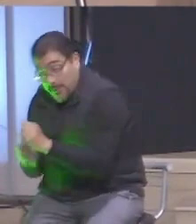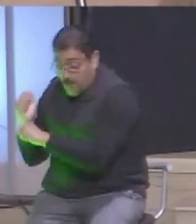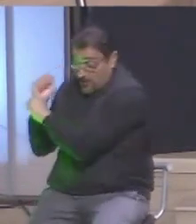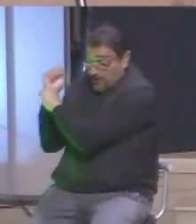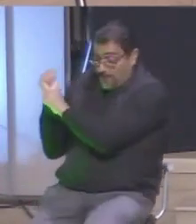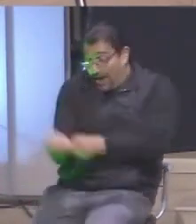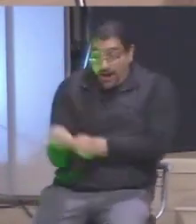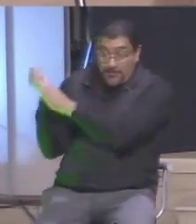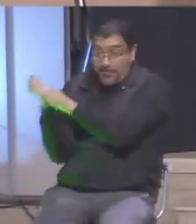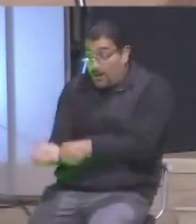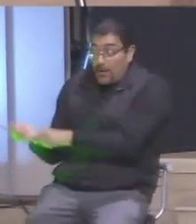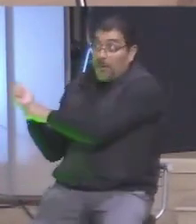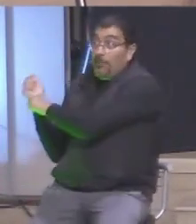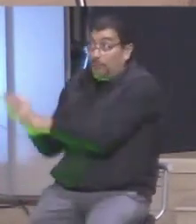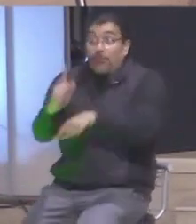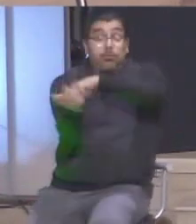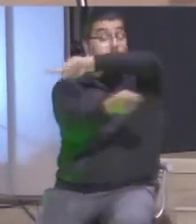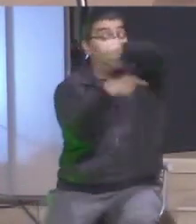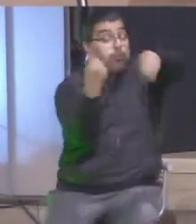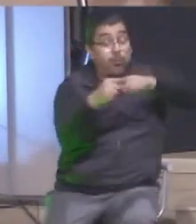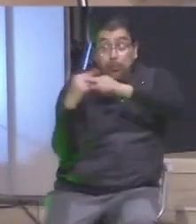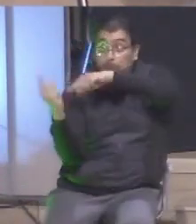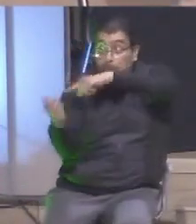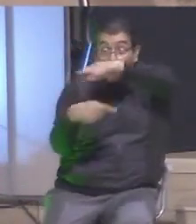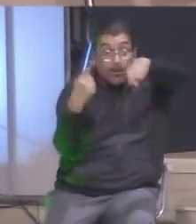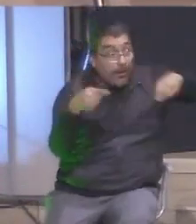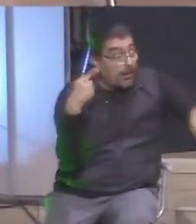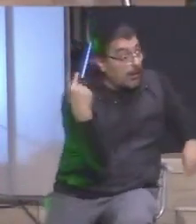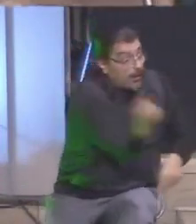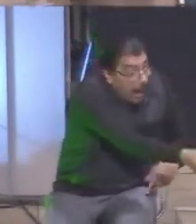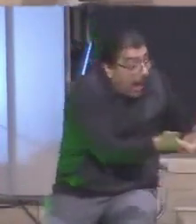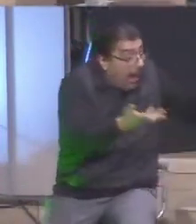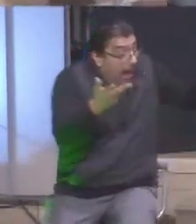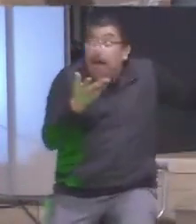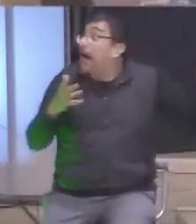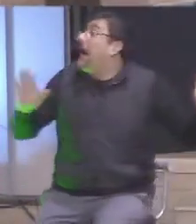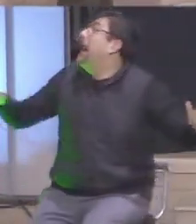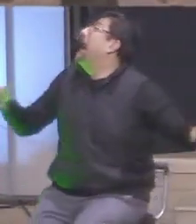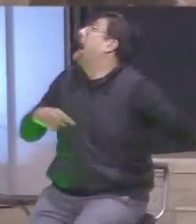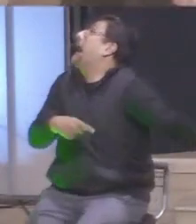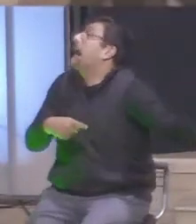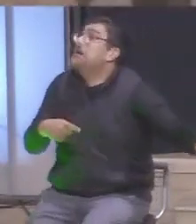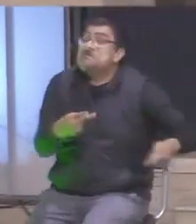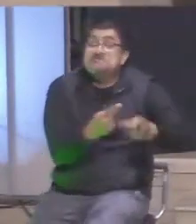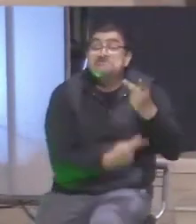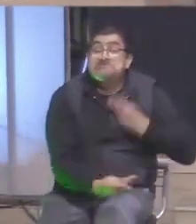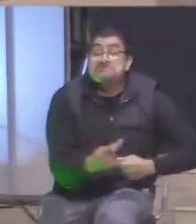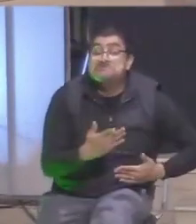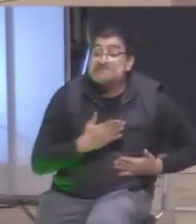cayó el hacha al agua y gritó diciendo Ah señor mío